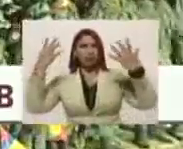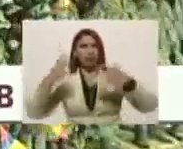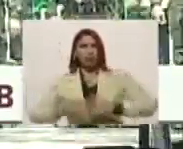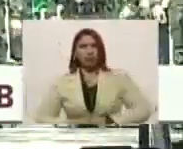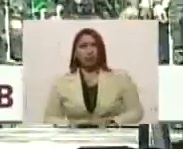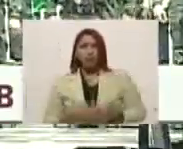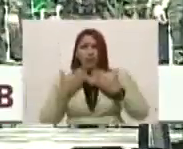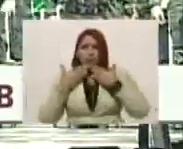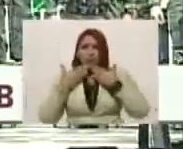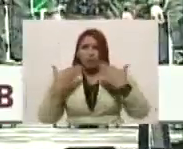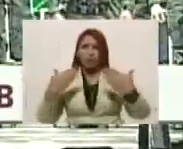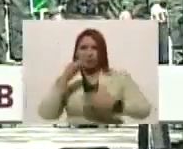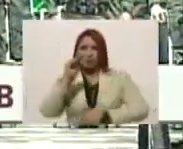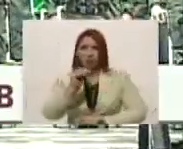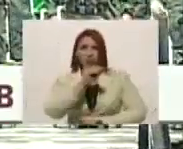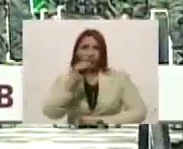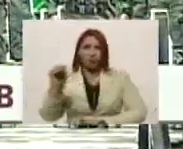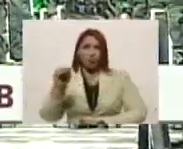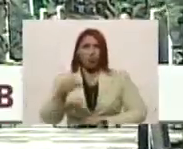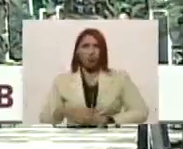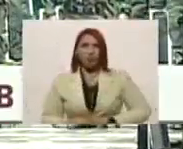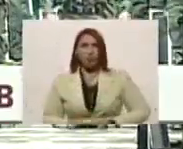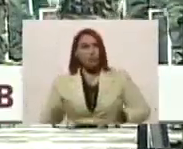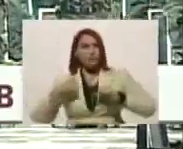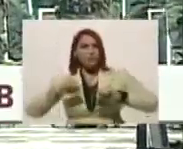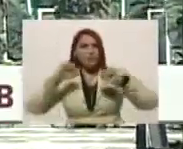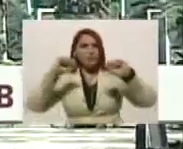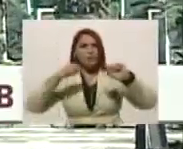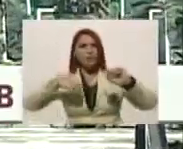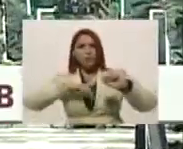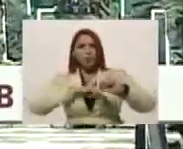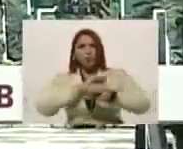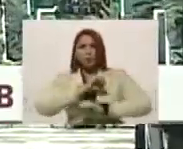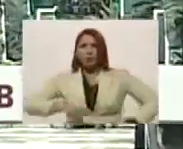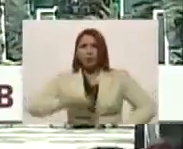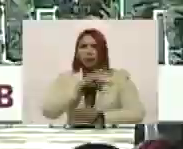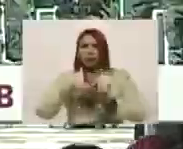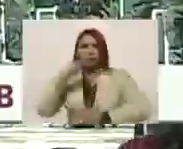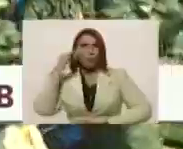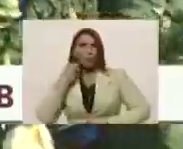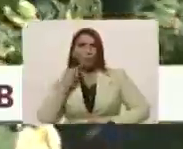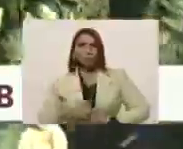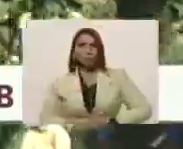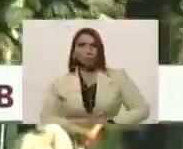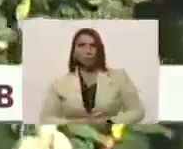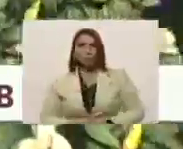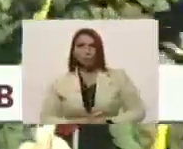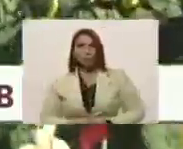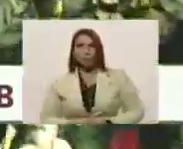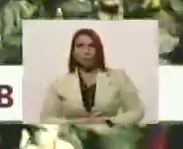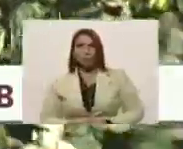¡Venceremos! Muchas gracias, que Dios los bendiga. ¡Que viva nuestra Fuerza Armada Nacional Bolivariana!